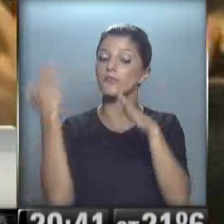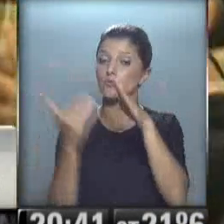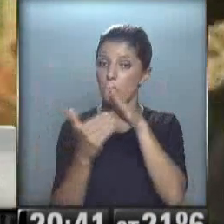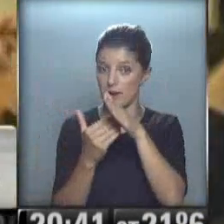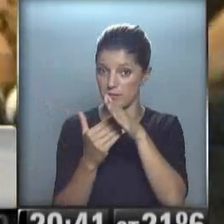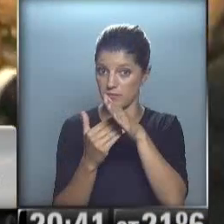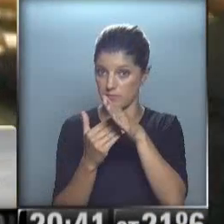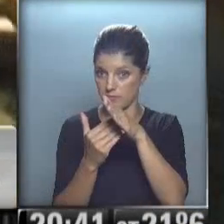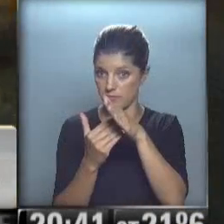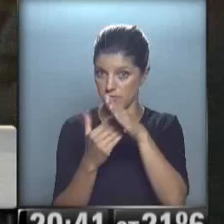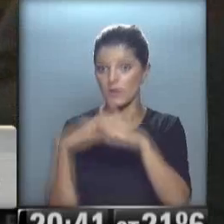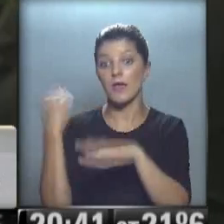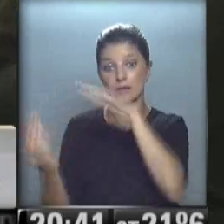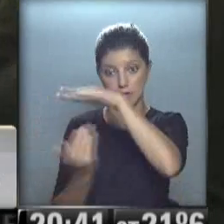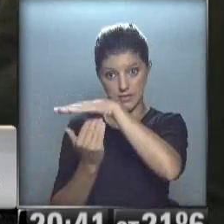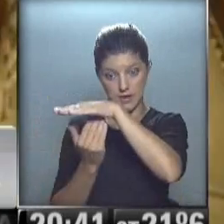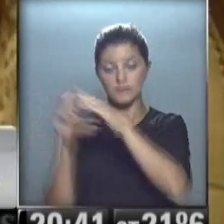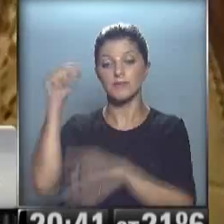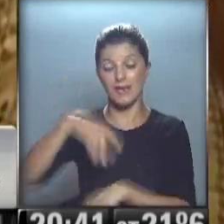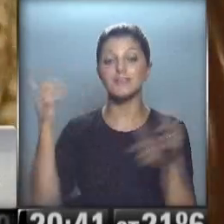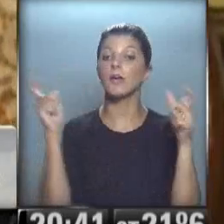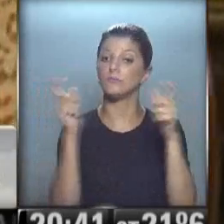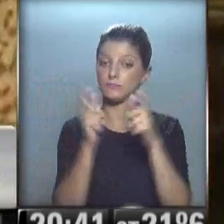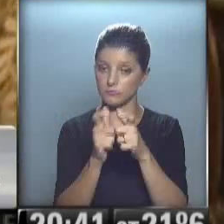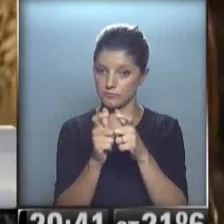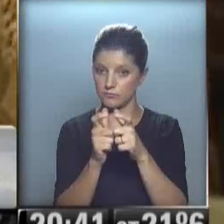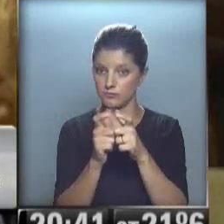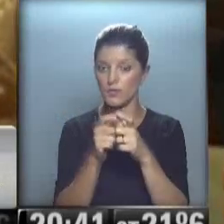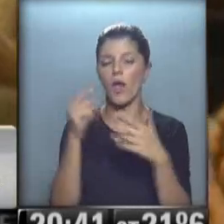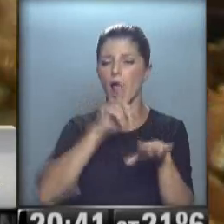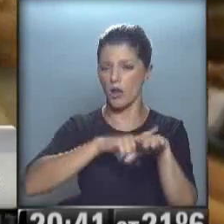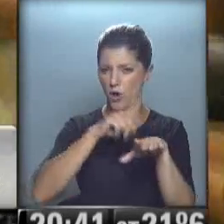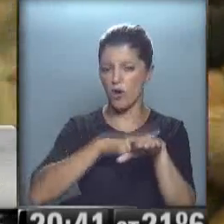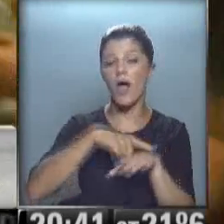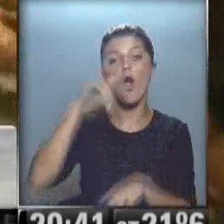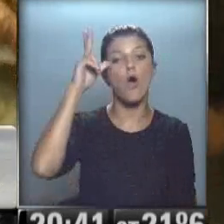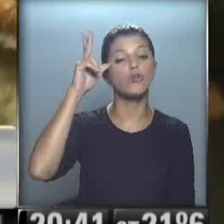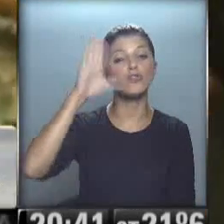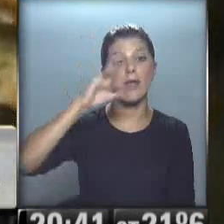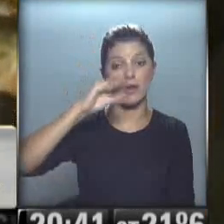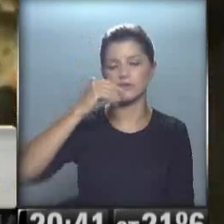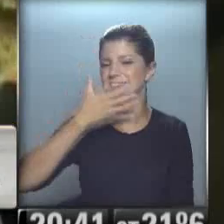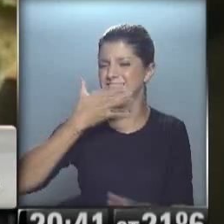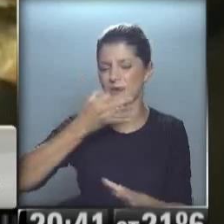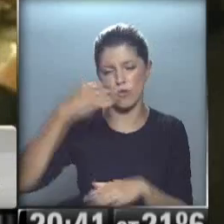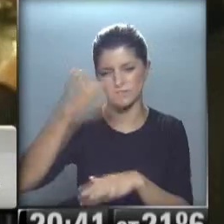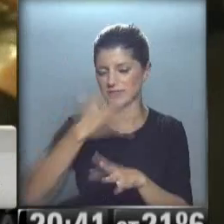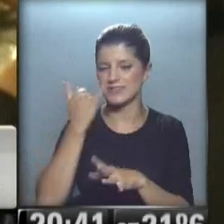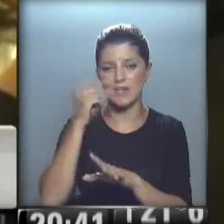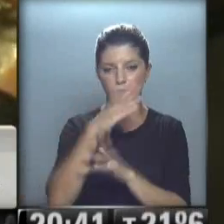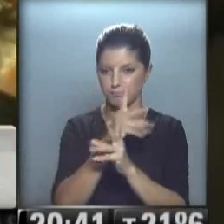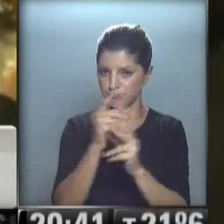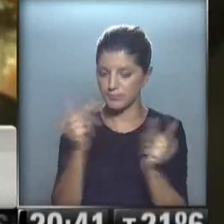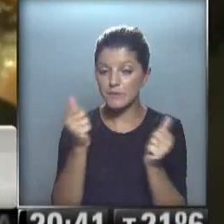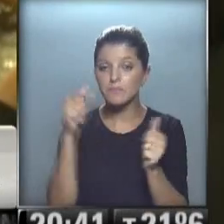Eugenio Zaffaroni. El encuentro estaba previsto a la hora 20, por lo tanto ya debe estar terminando en la Casa Rosada,